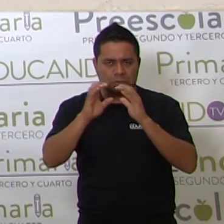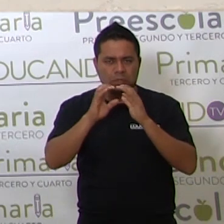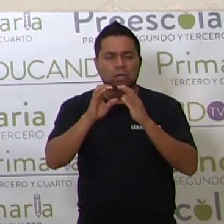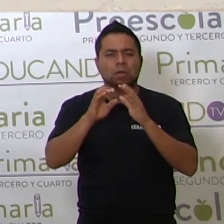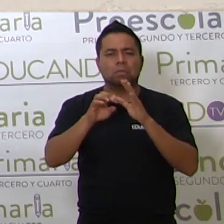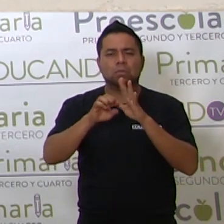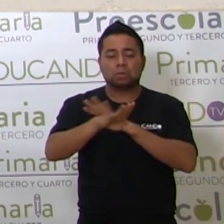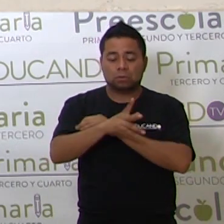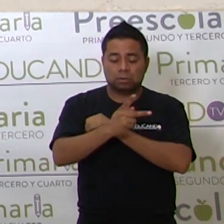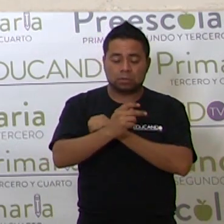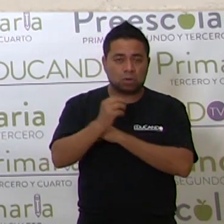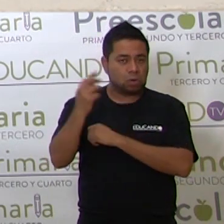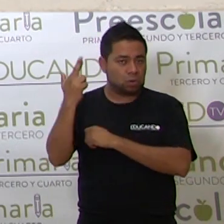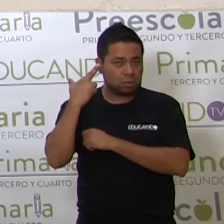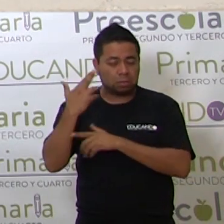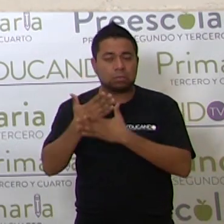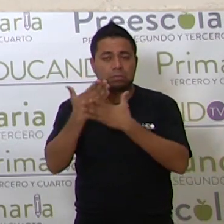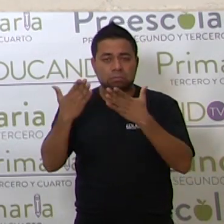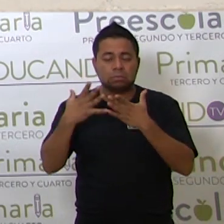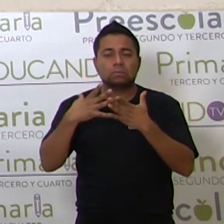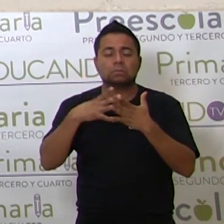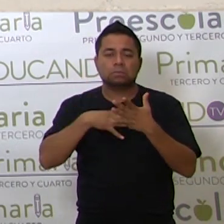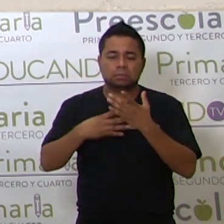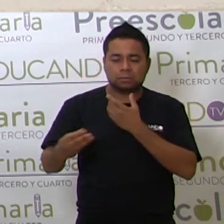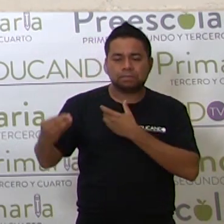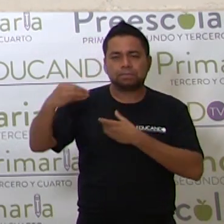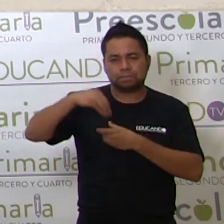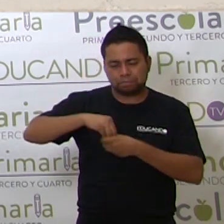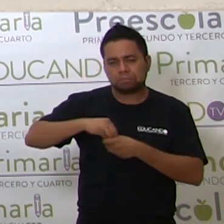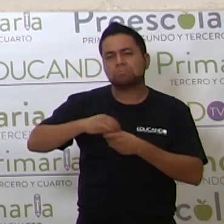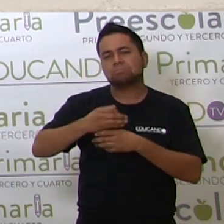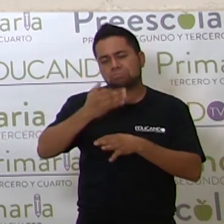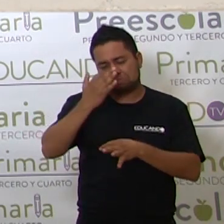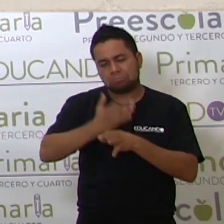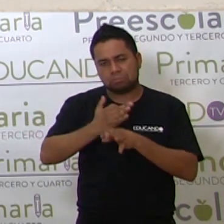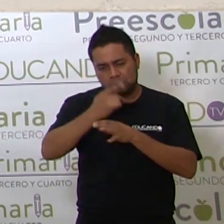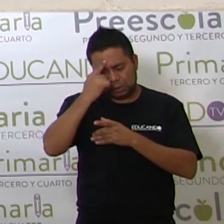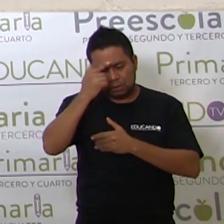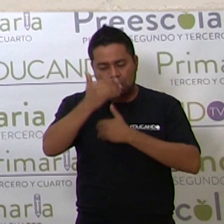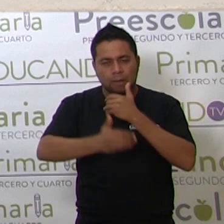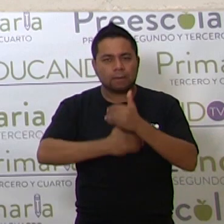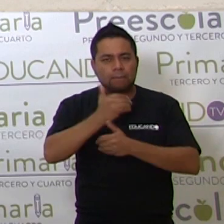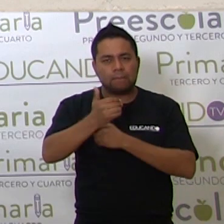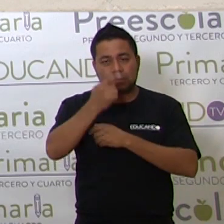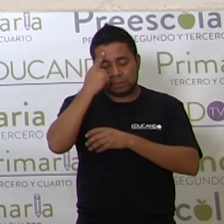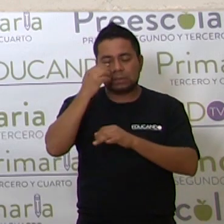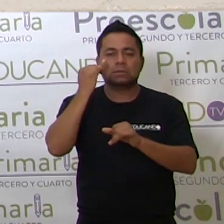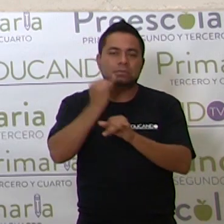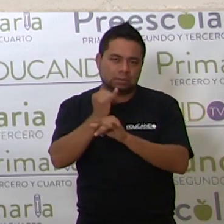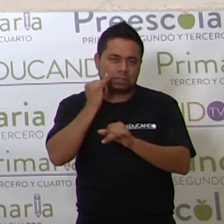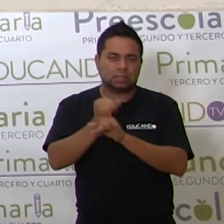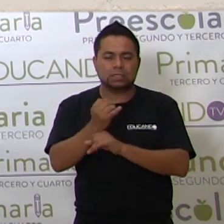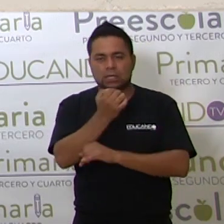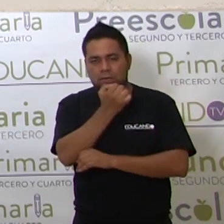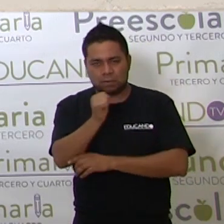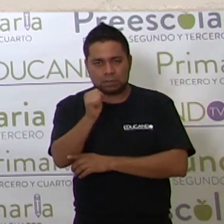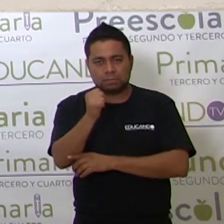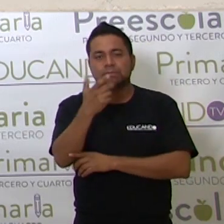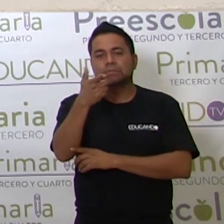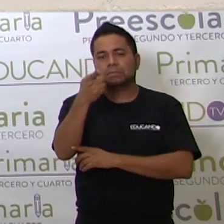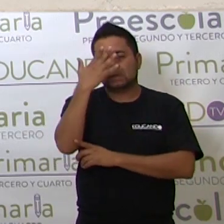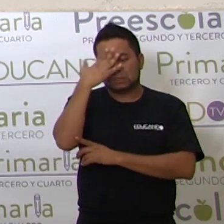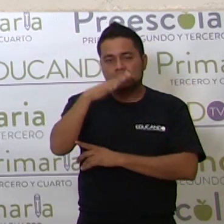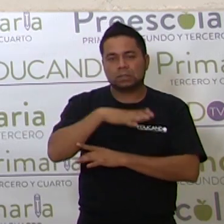actualmente podemos meter en este tipo de procesos al internet ya sabes que hay